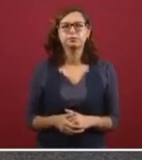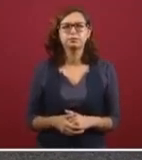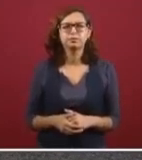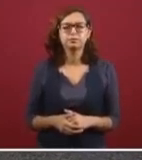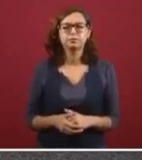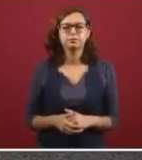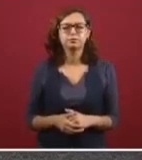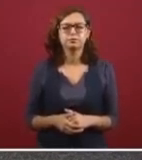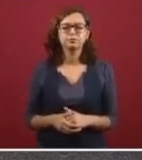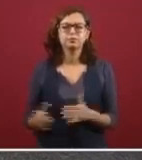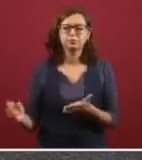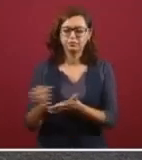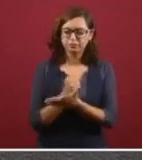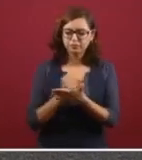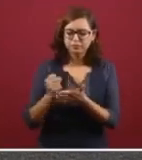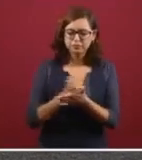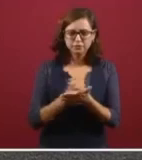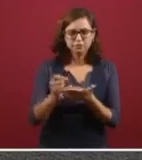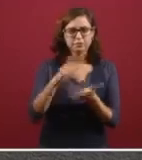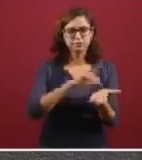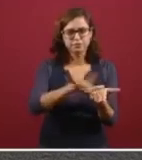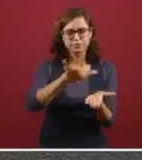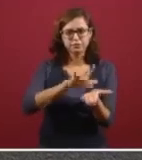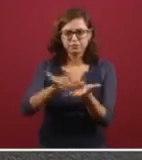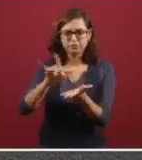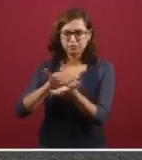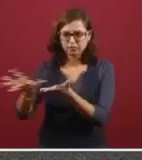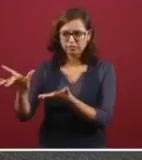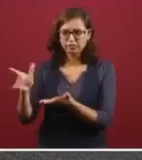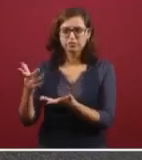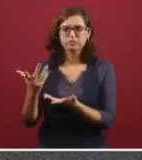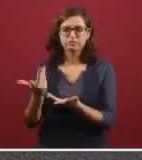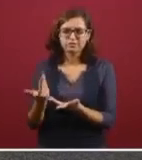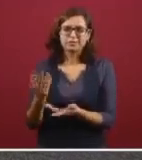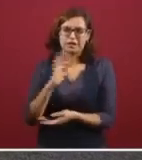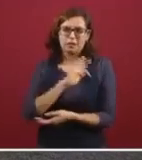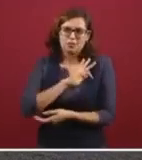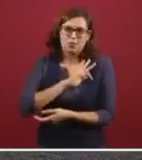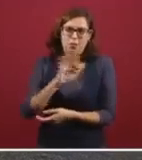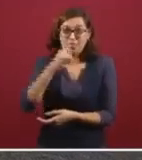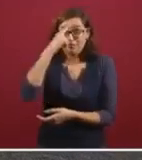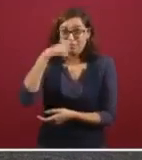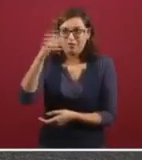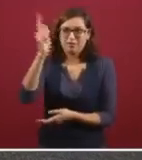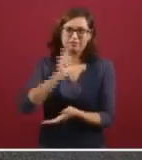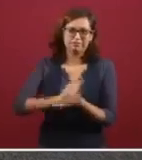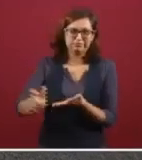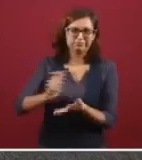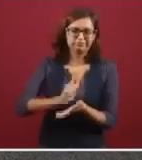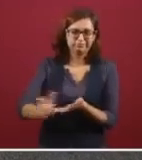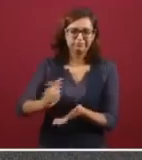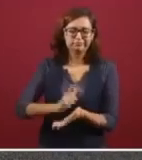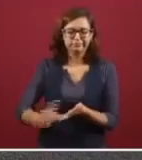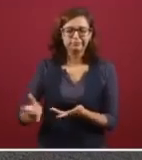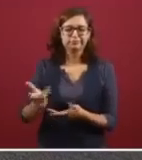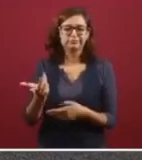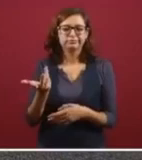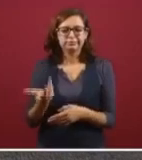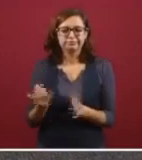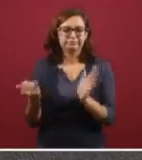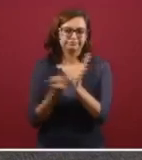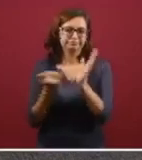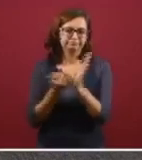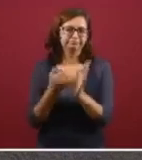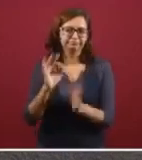apoyarse con crédito, es más rentable para la actividad productiva, tasas de